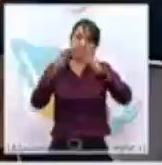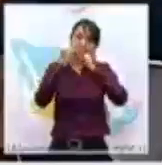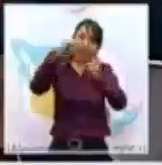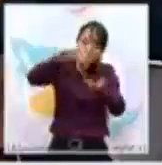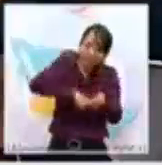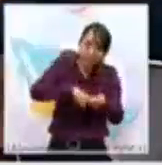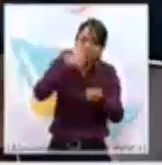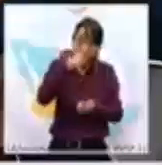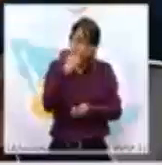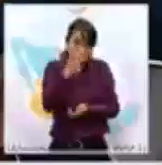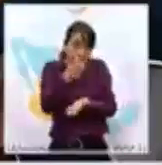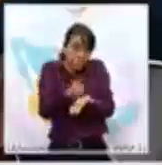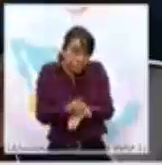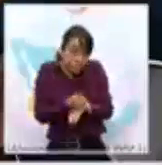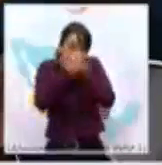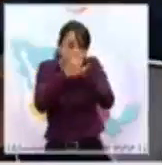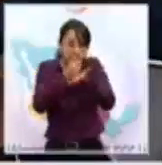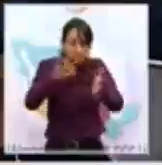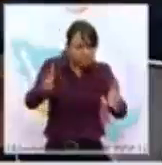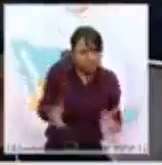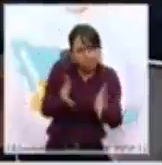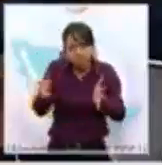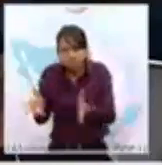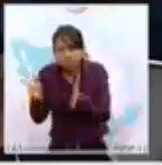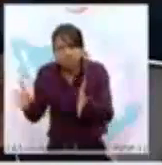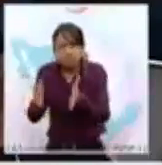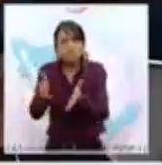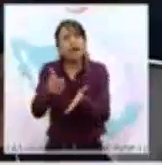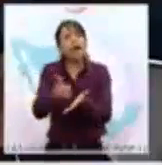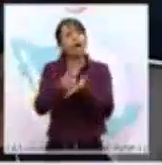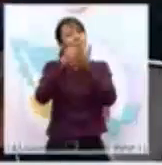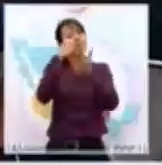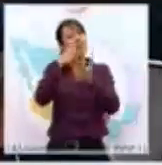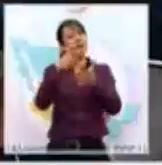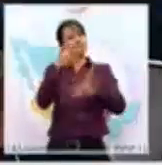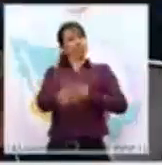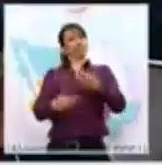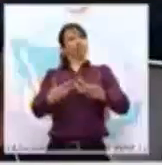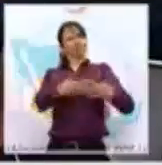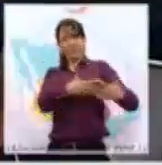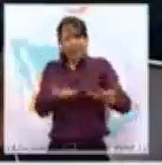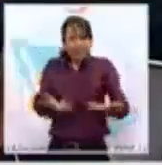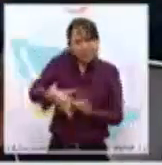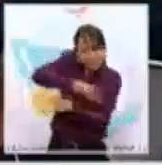incentivos permitan, ¿no?, salidas productivas y sobre todo